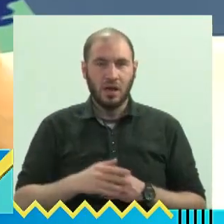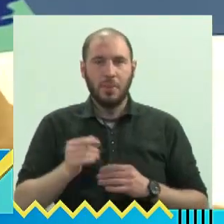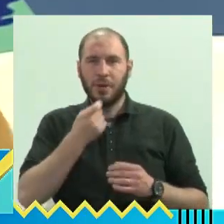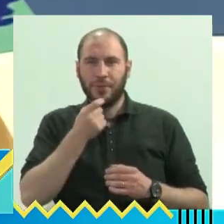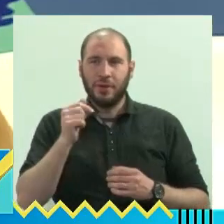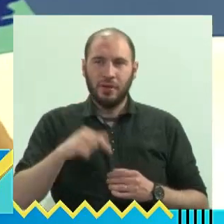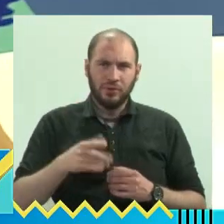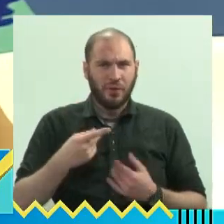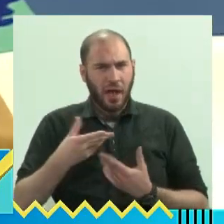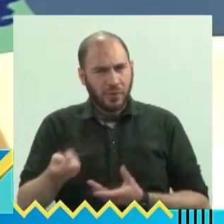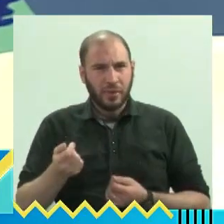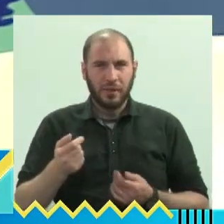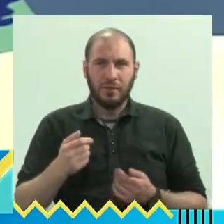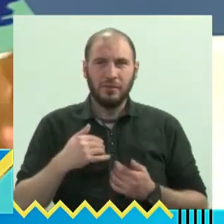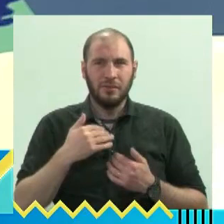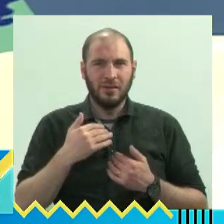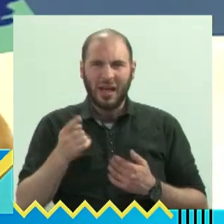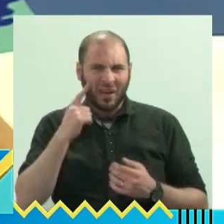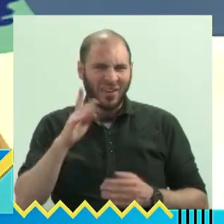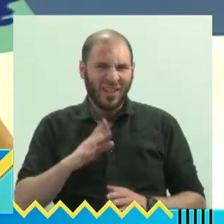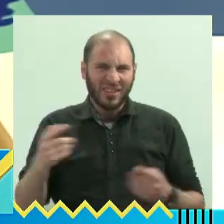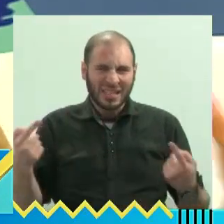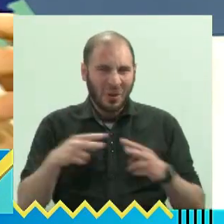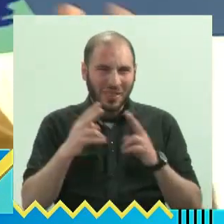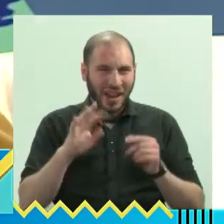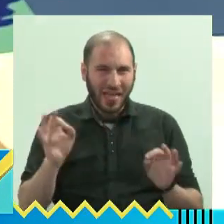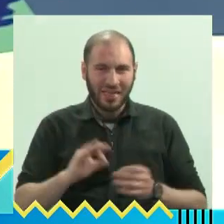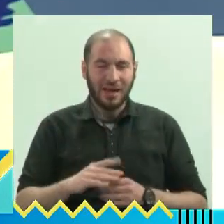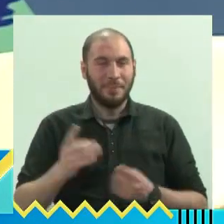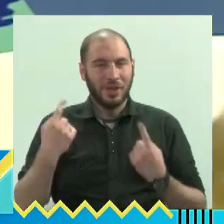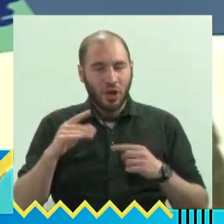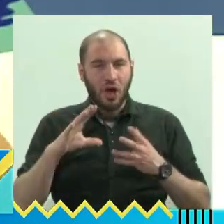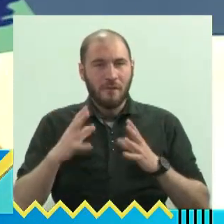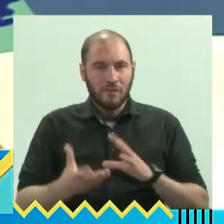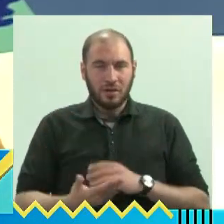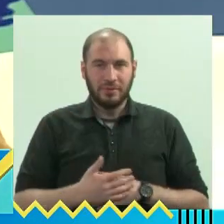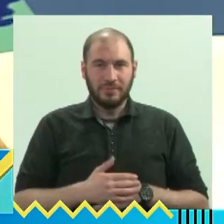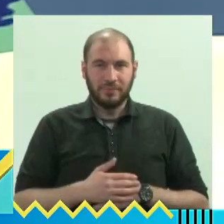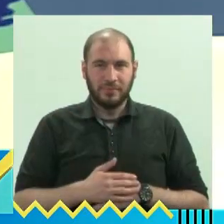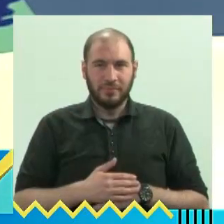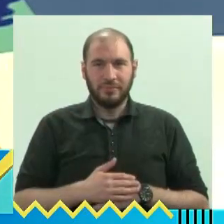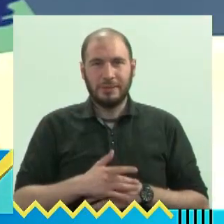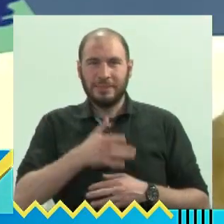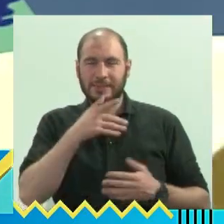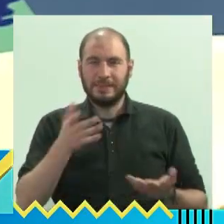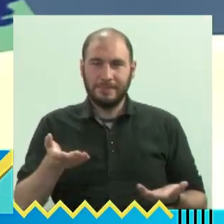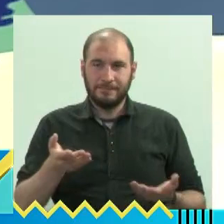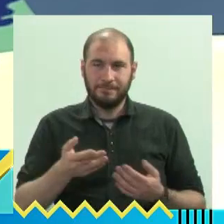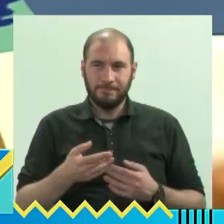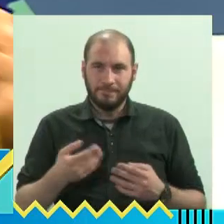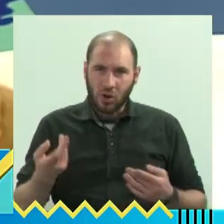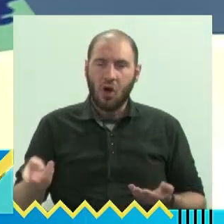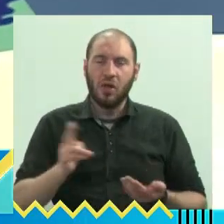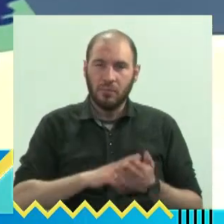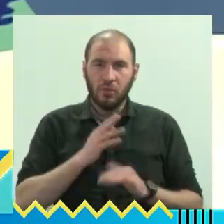decían, no, yo lo ayudé, y capaz que ni lo pasó. Era una forma, digamos, una suerte de revancha,